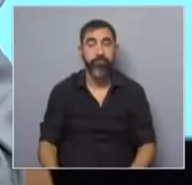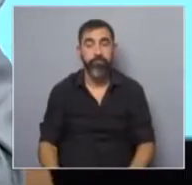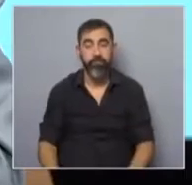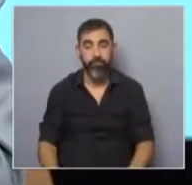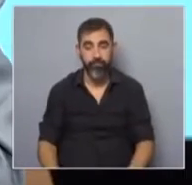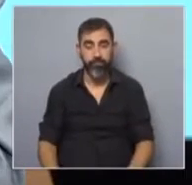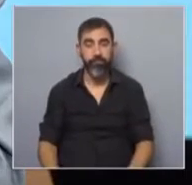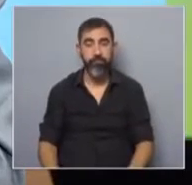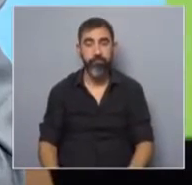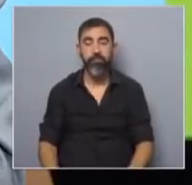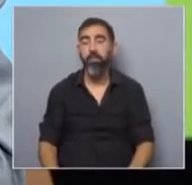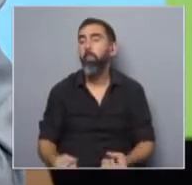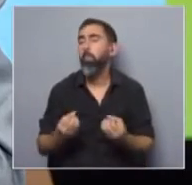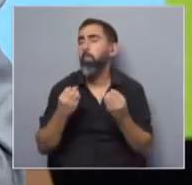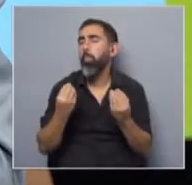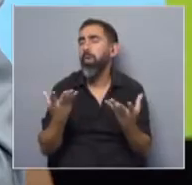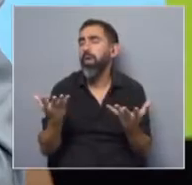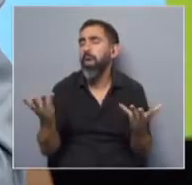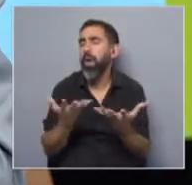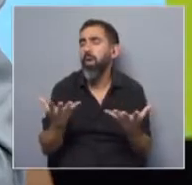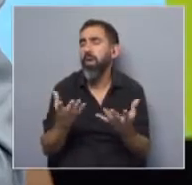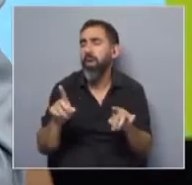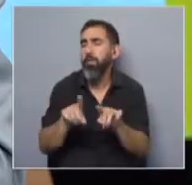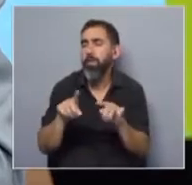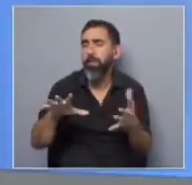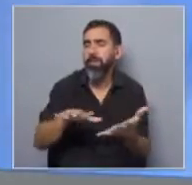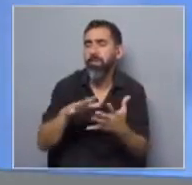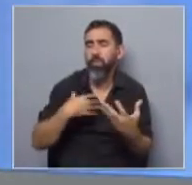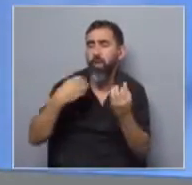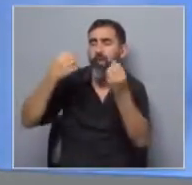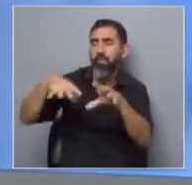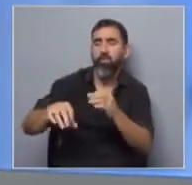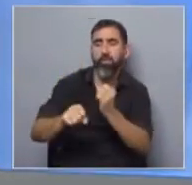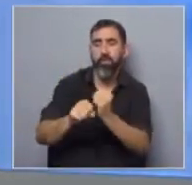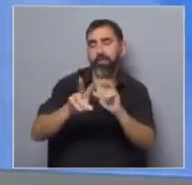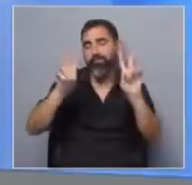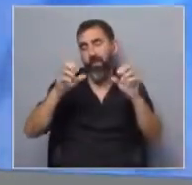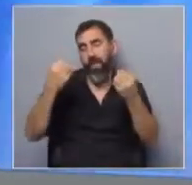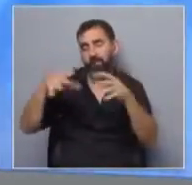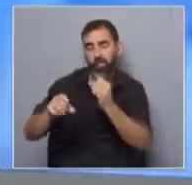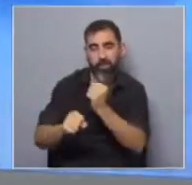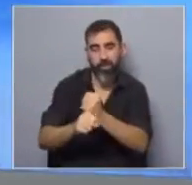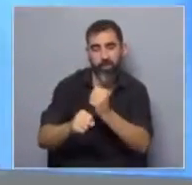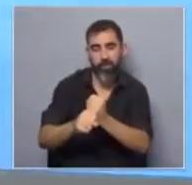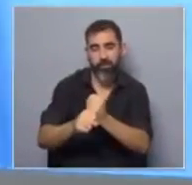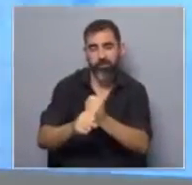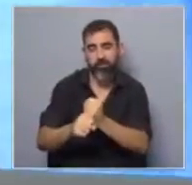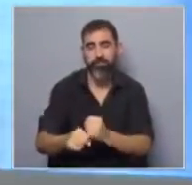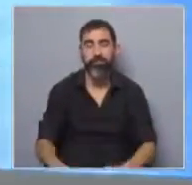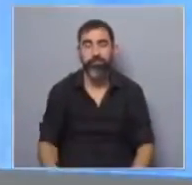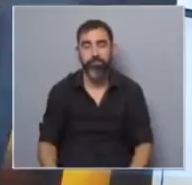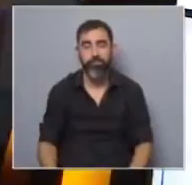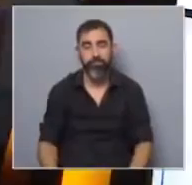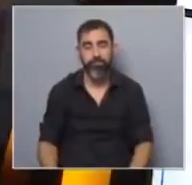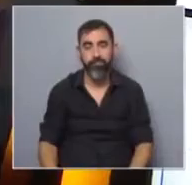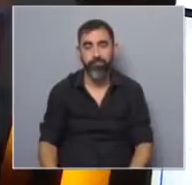bueno, ¿por qué ahora que también se ven esas cosas nosotros dejamos de trabajar, ¿no? Desmontamos, de funcionar como red, por lo menos.